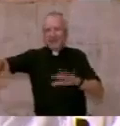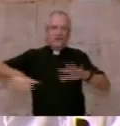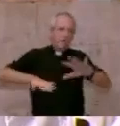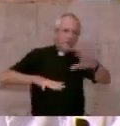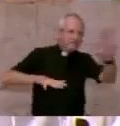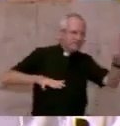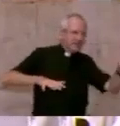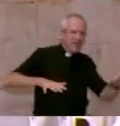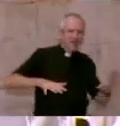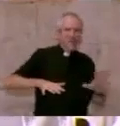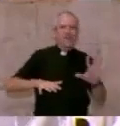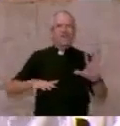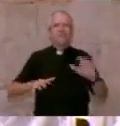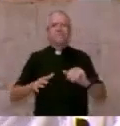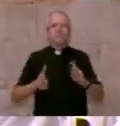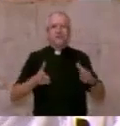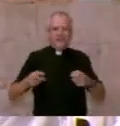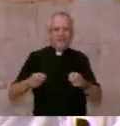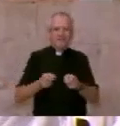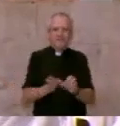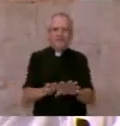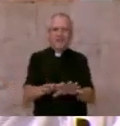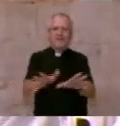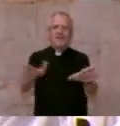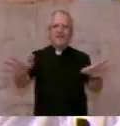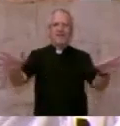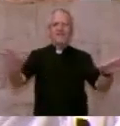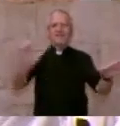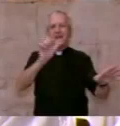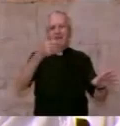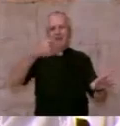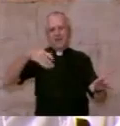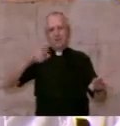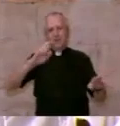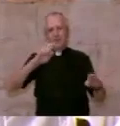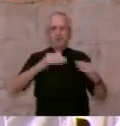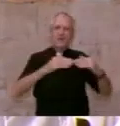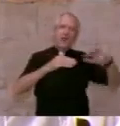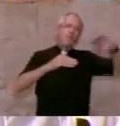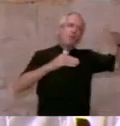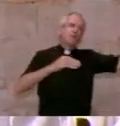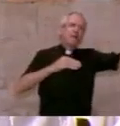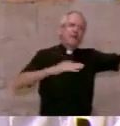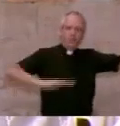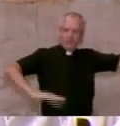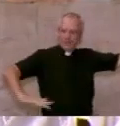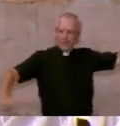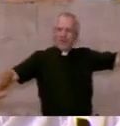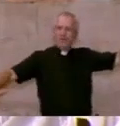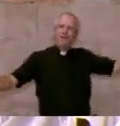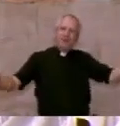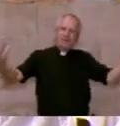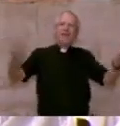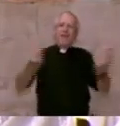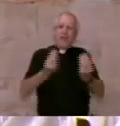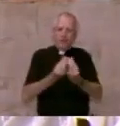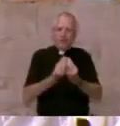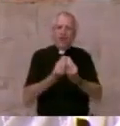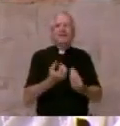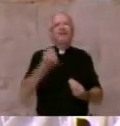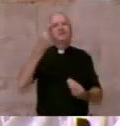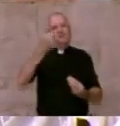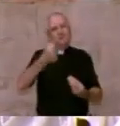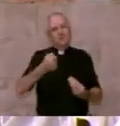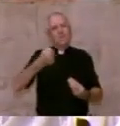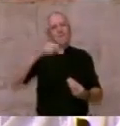Maestrazgo o del Delta, de la Montaña o del Llano, que acoja a su pastor